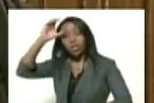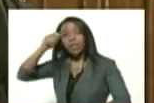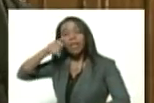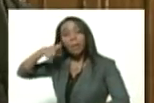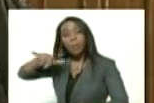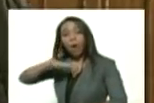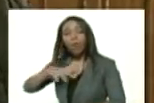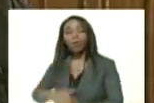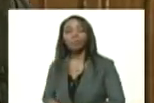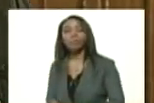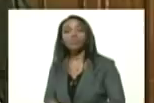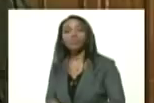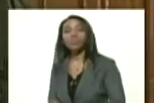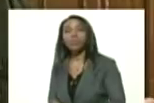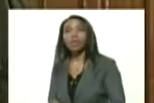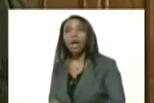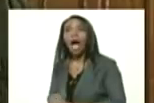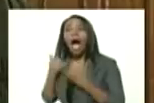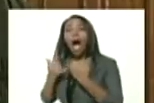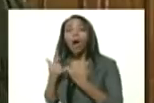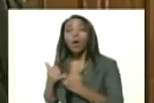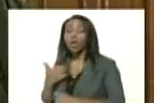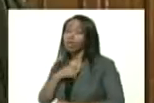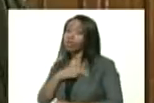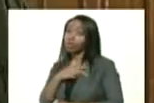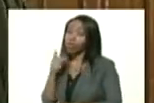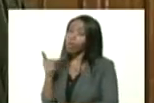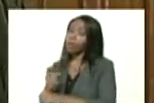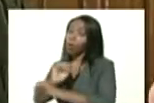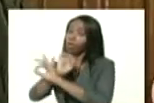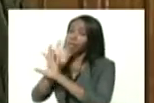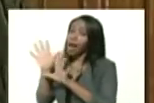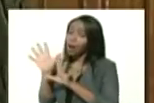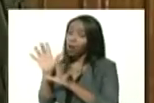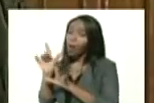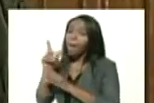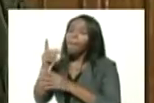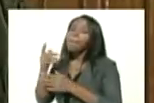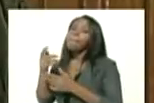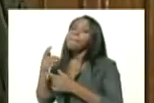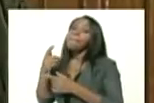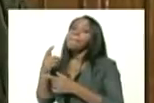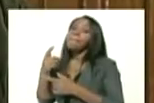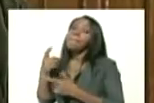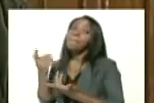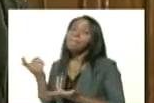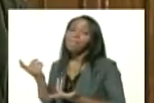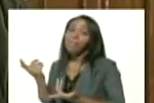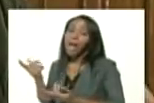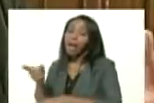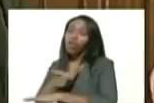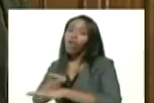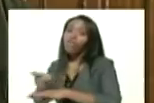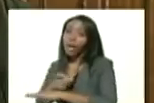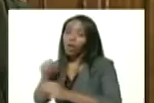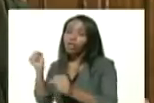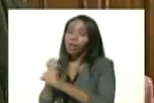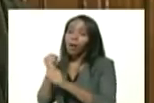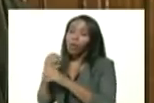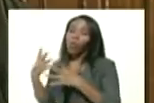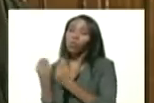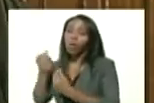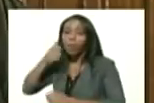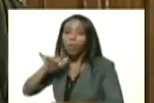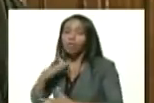y ahora lo que nosotros hemos de tener claro es que mientras el gobierno trabaja junto al pueblo